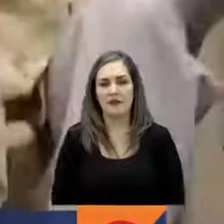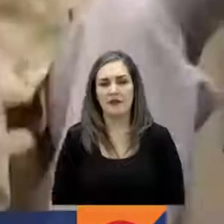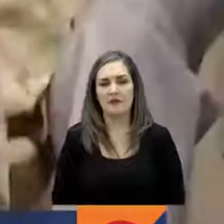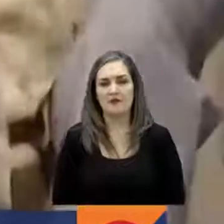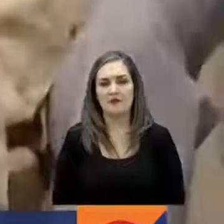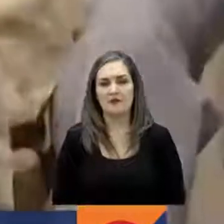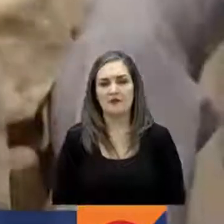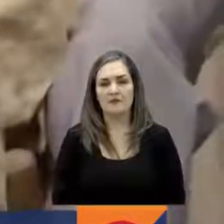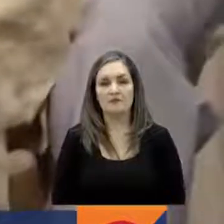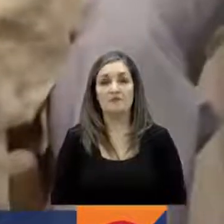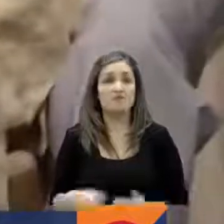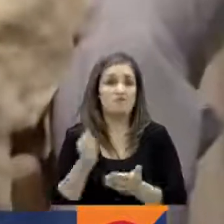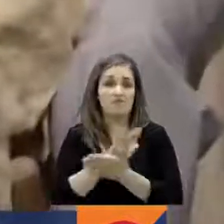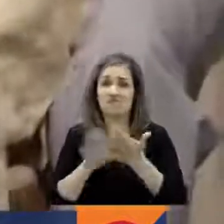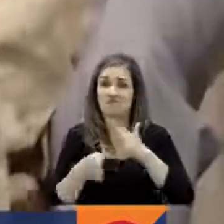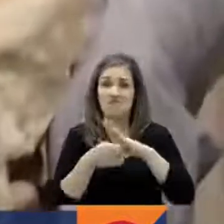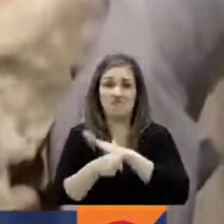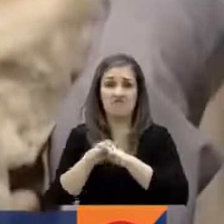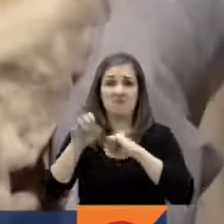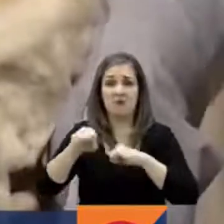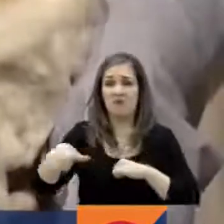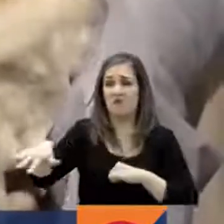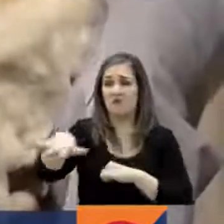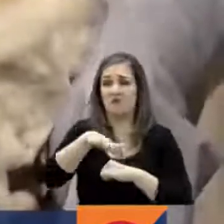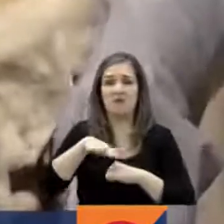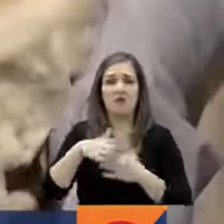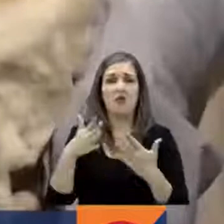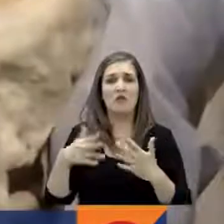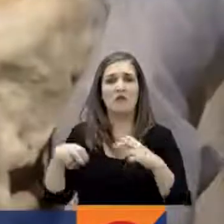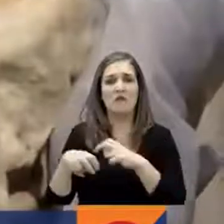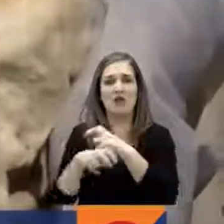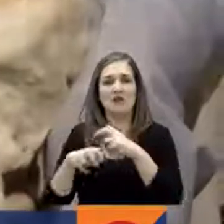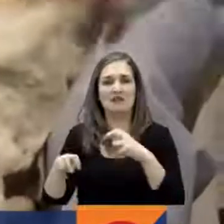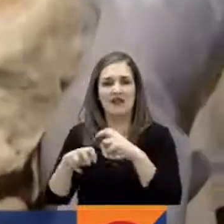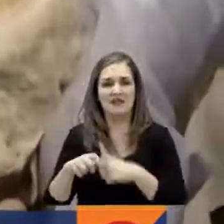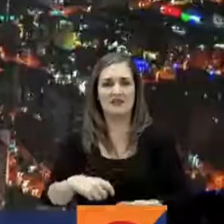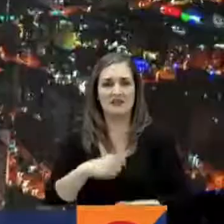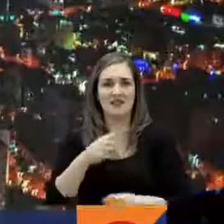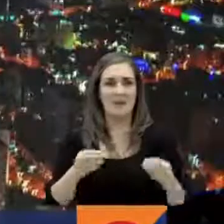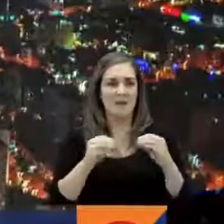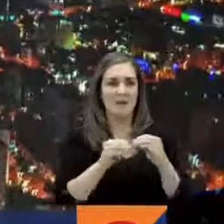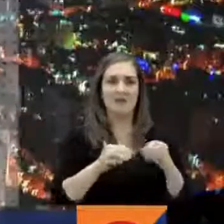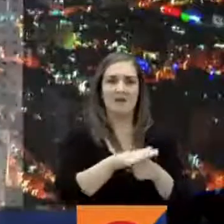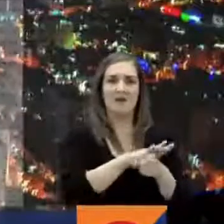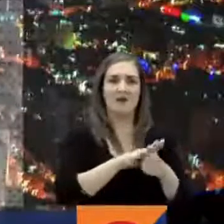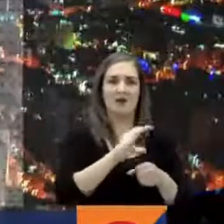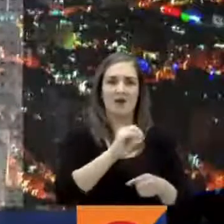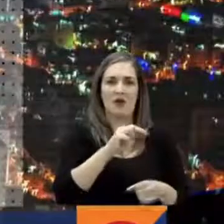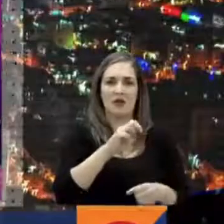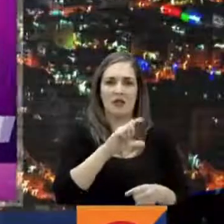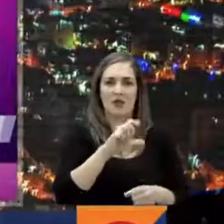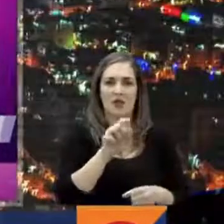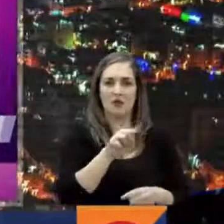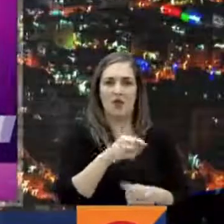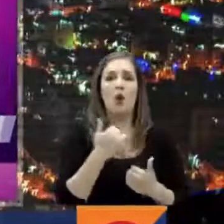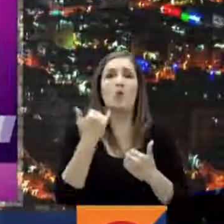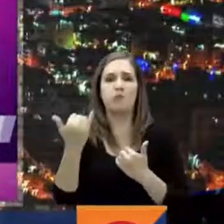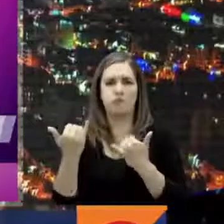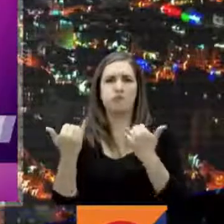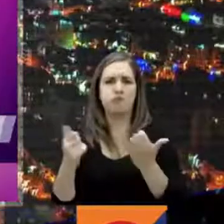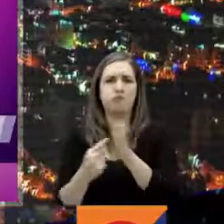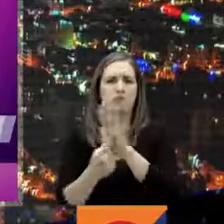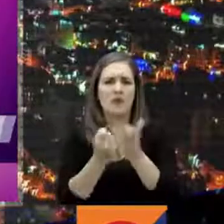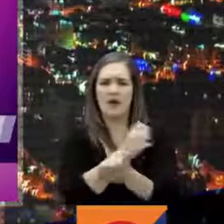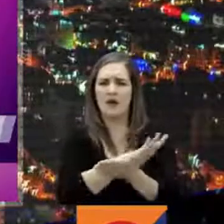Con entrada libre, la Plaza Cívica y el barrio Los Canelos presentan a artistas como los Cuchureños y el grupo Dampro, en